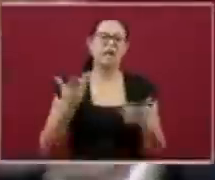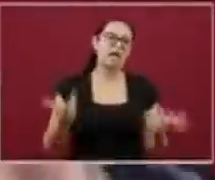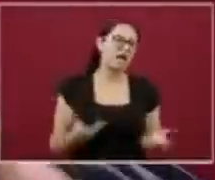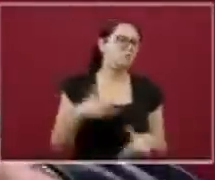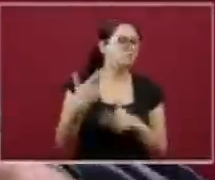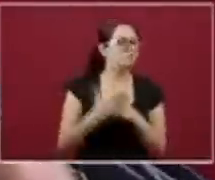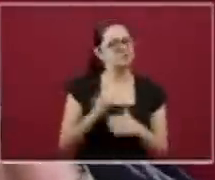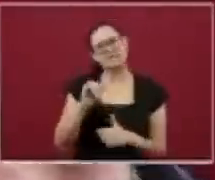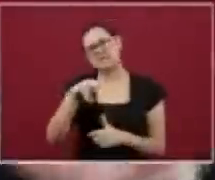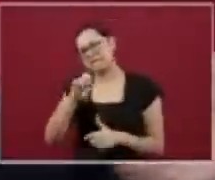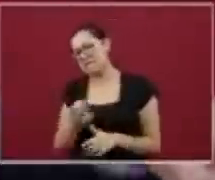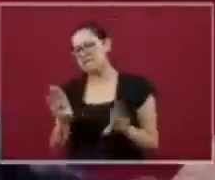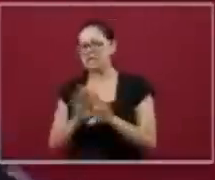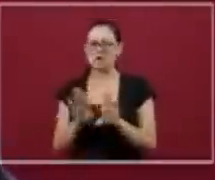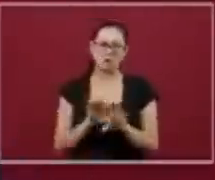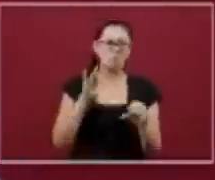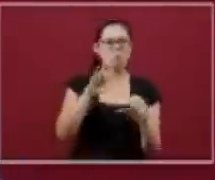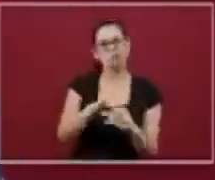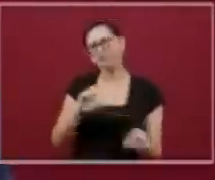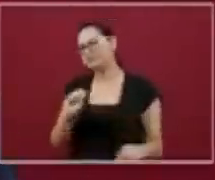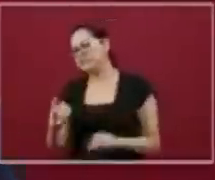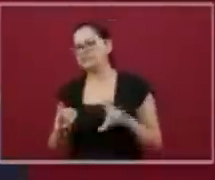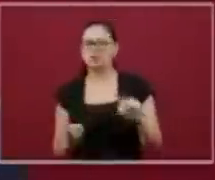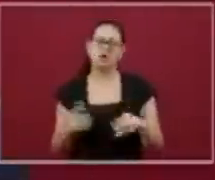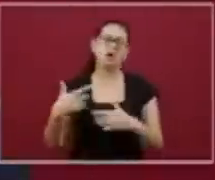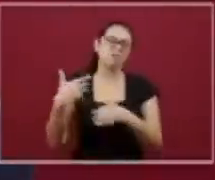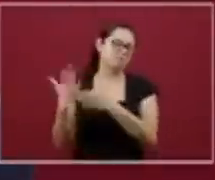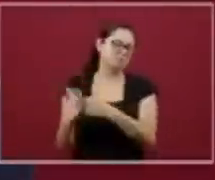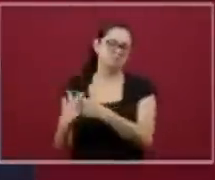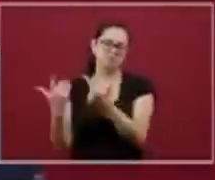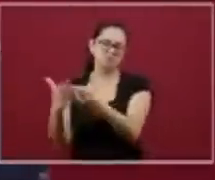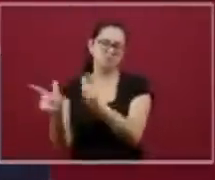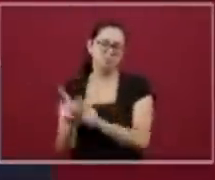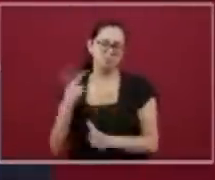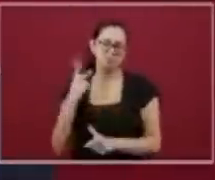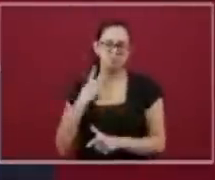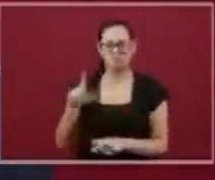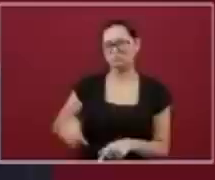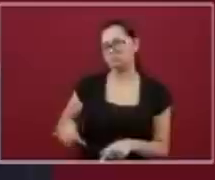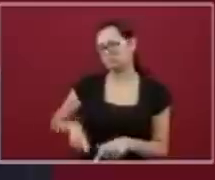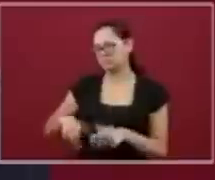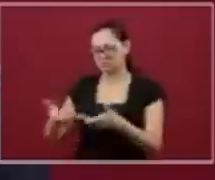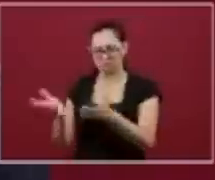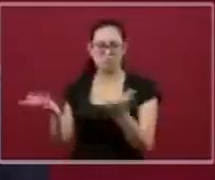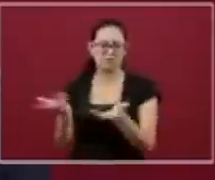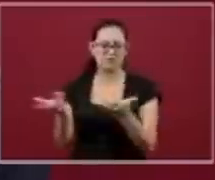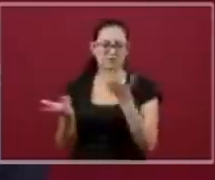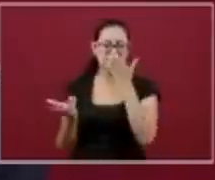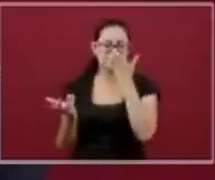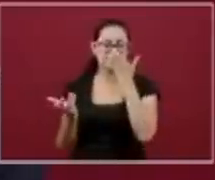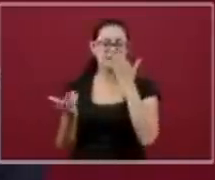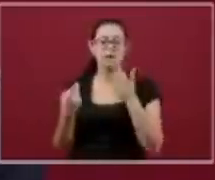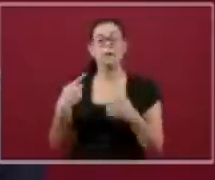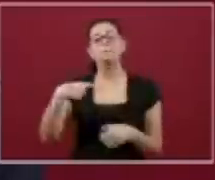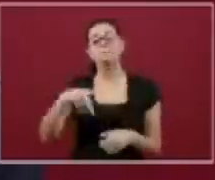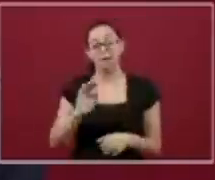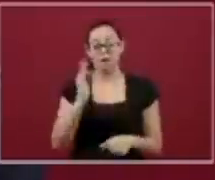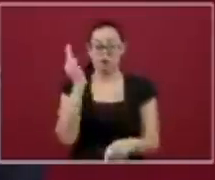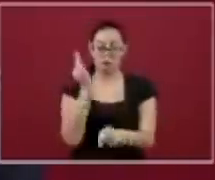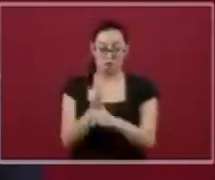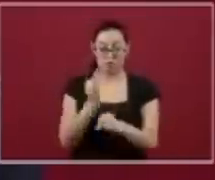votar, no se va a votar, le corresponde a los partidos, no al gobierno. El gobierno lo que quiere en esencia es que la y el